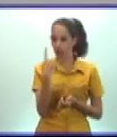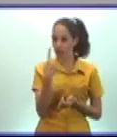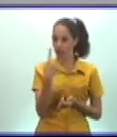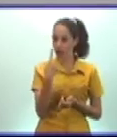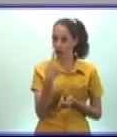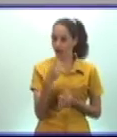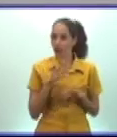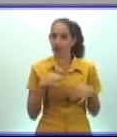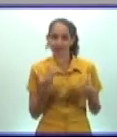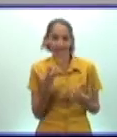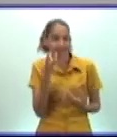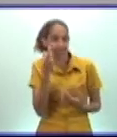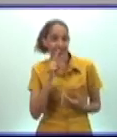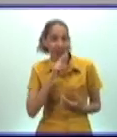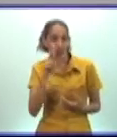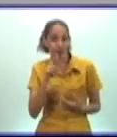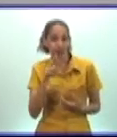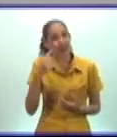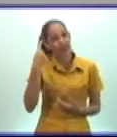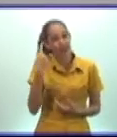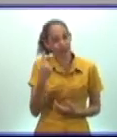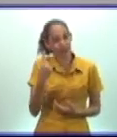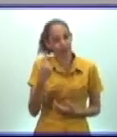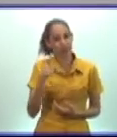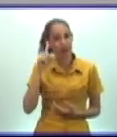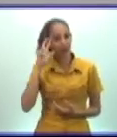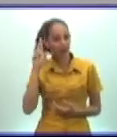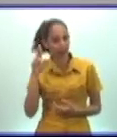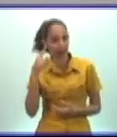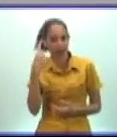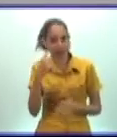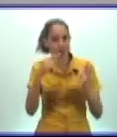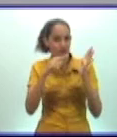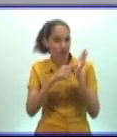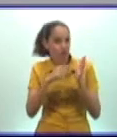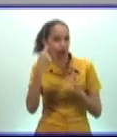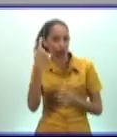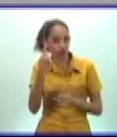1 multiplicado por él tantas veces va a ser 1.